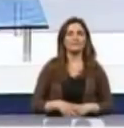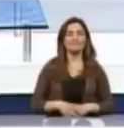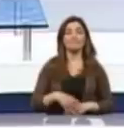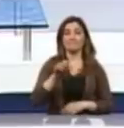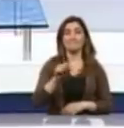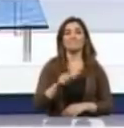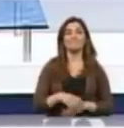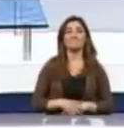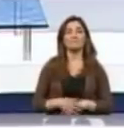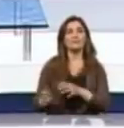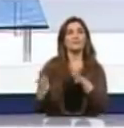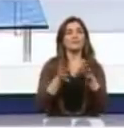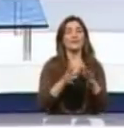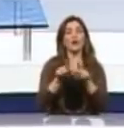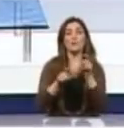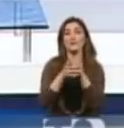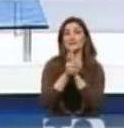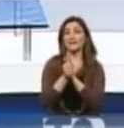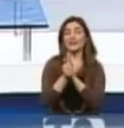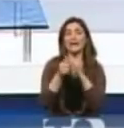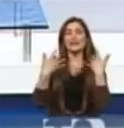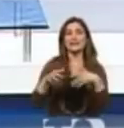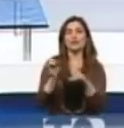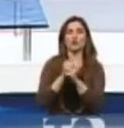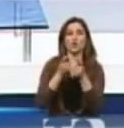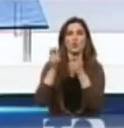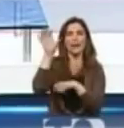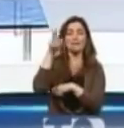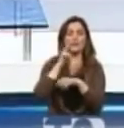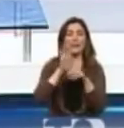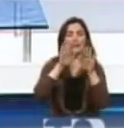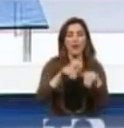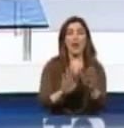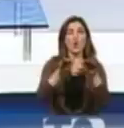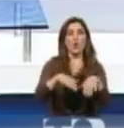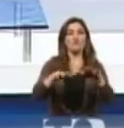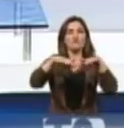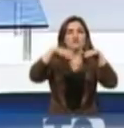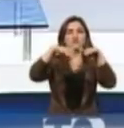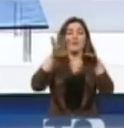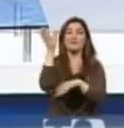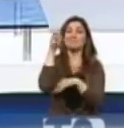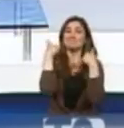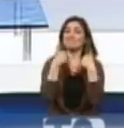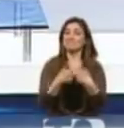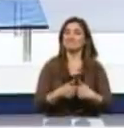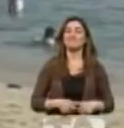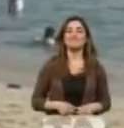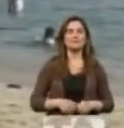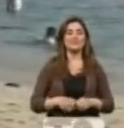Así es, Joana. Bueno, y según los expertos, habrá aguajes en la costa ecuatoriana, pero en general un buen clima.